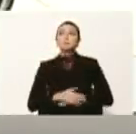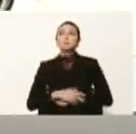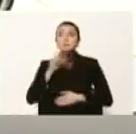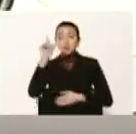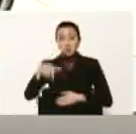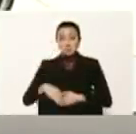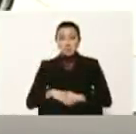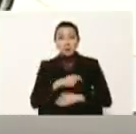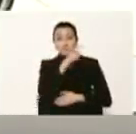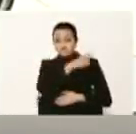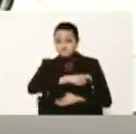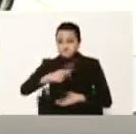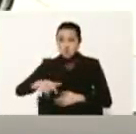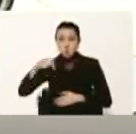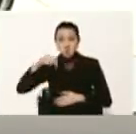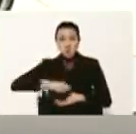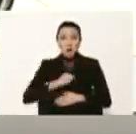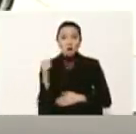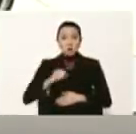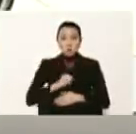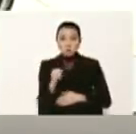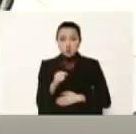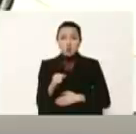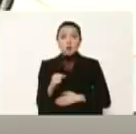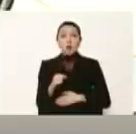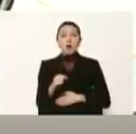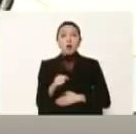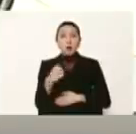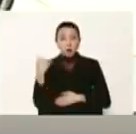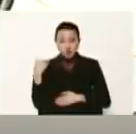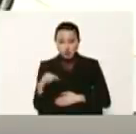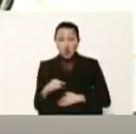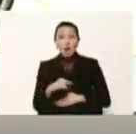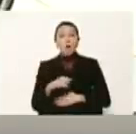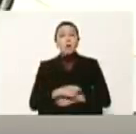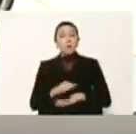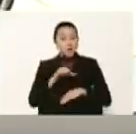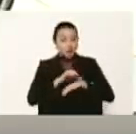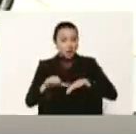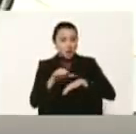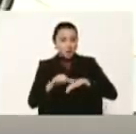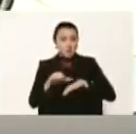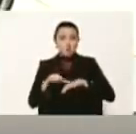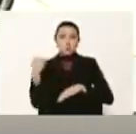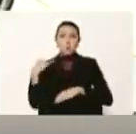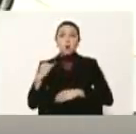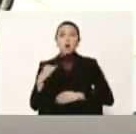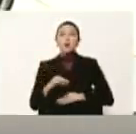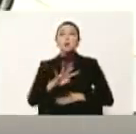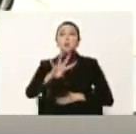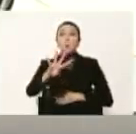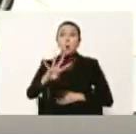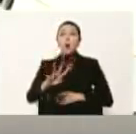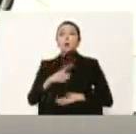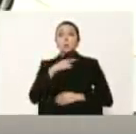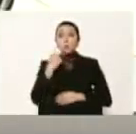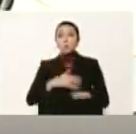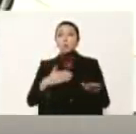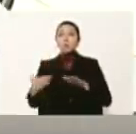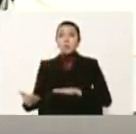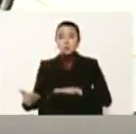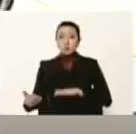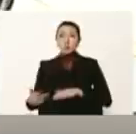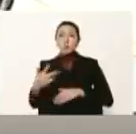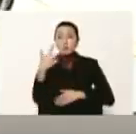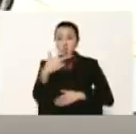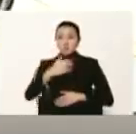personas de nuestros funcionarios y funcionarias heridas, 10 heridos. Tenemos 4 funcionarios fallecidos, 3 de nuestra